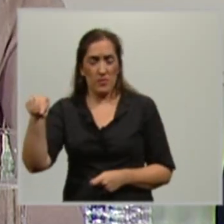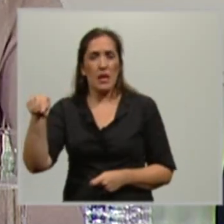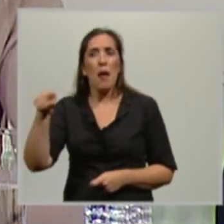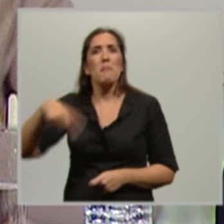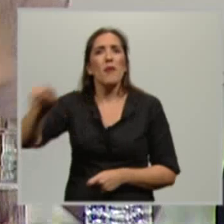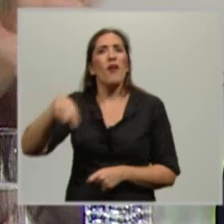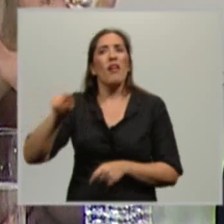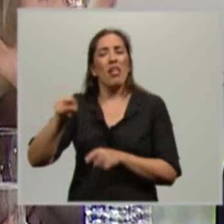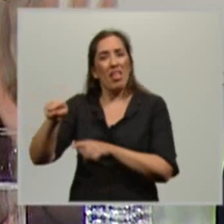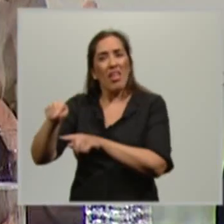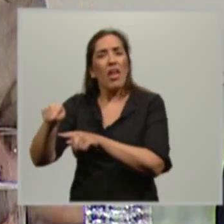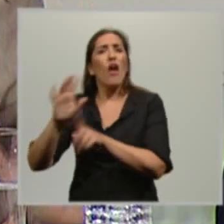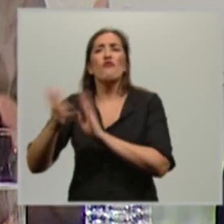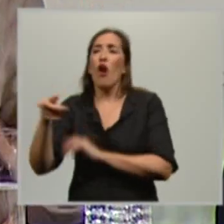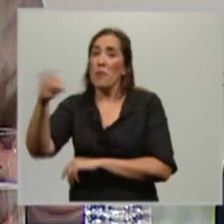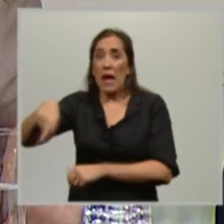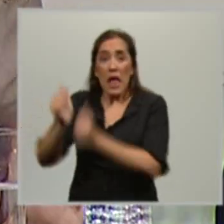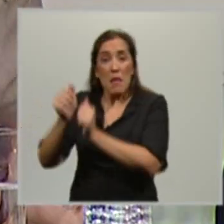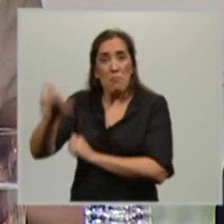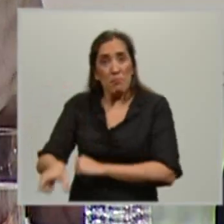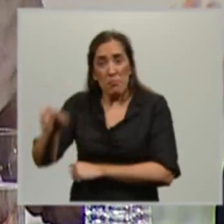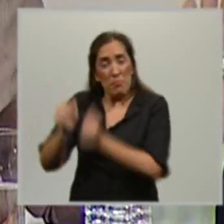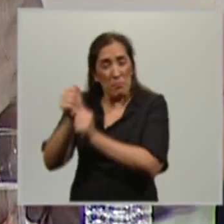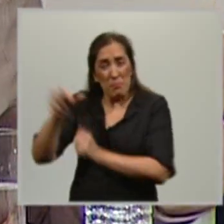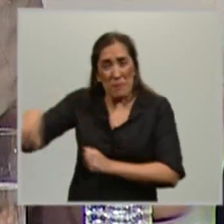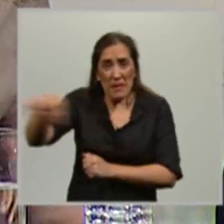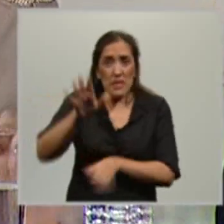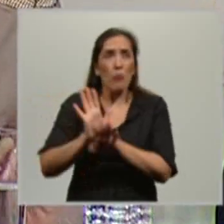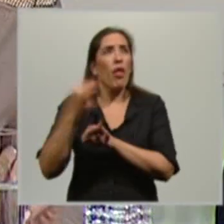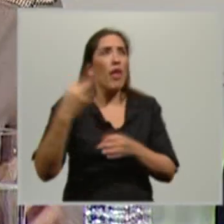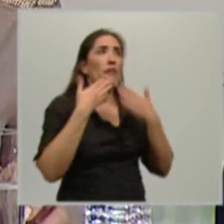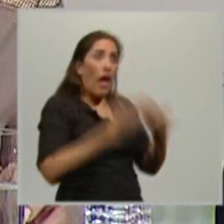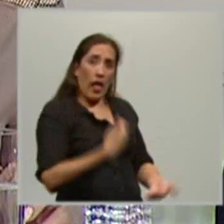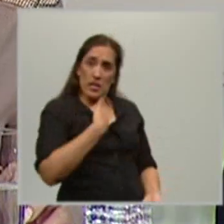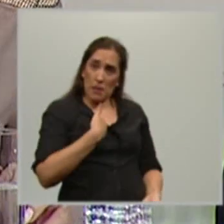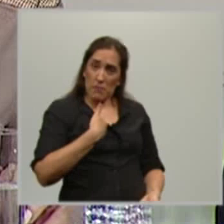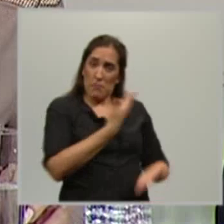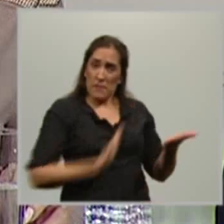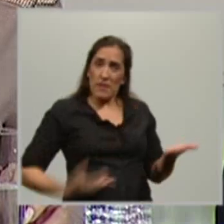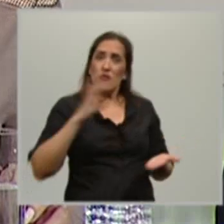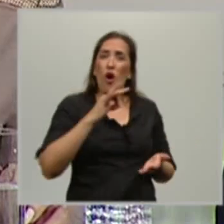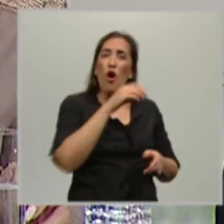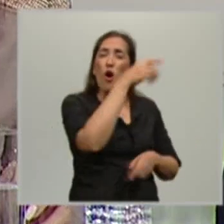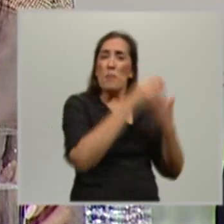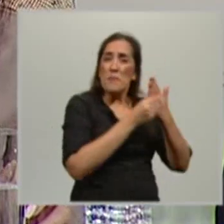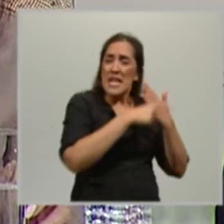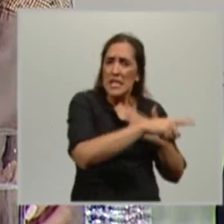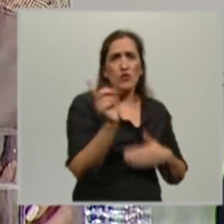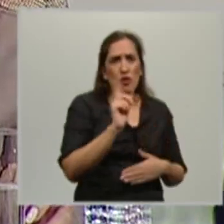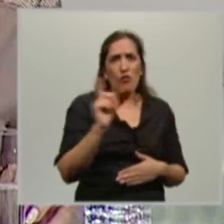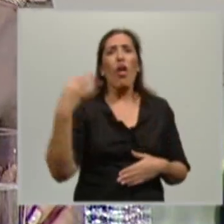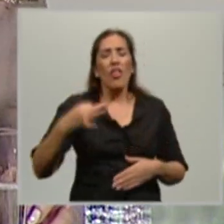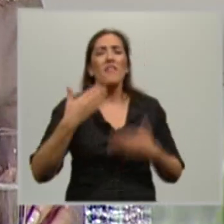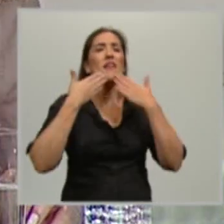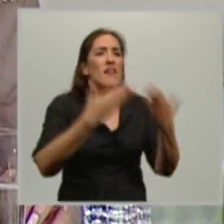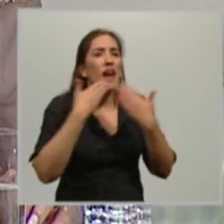esa retribución, no de agradecimiento a la presidenta ni al ministro, sino a los millones de usuarios y